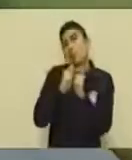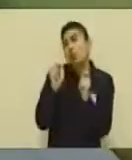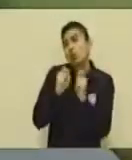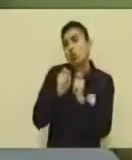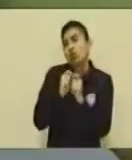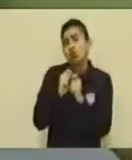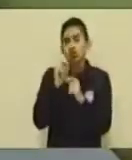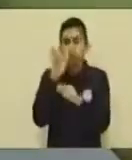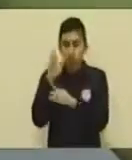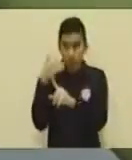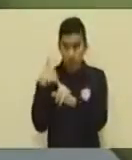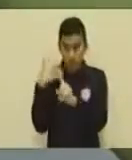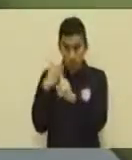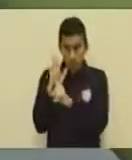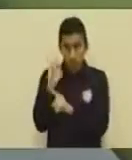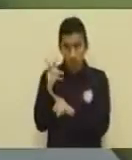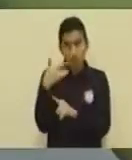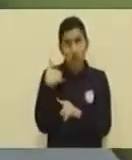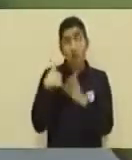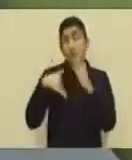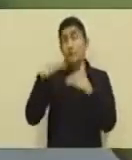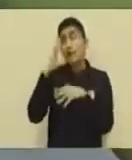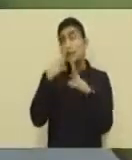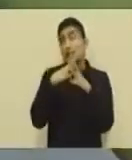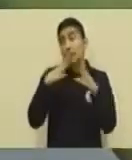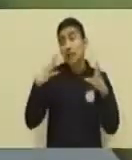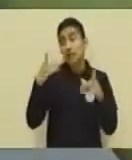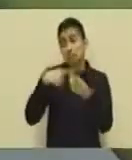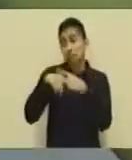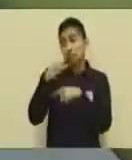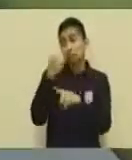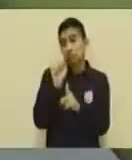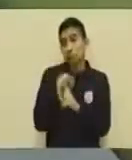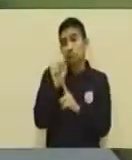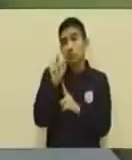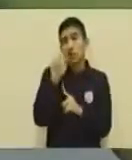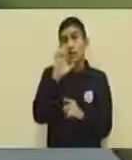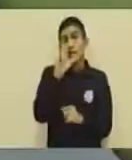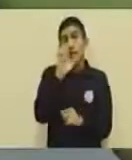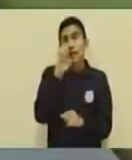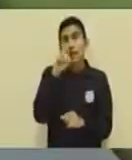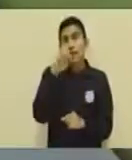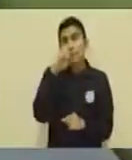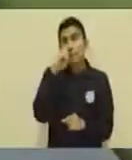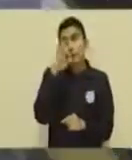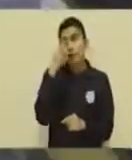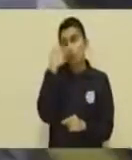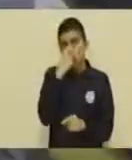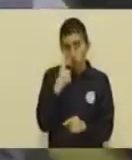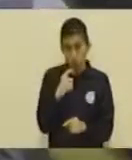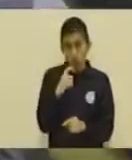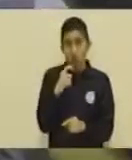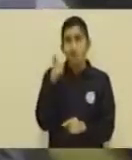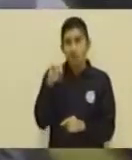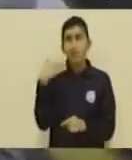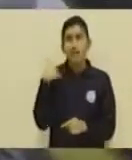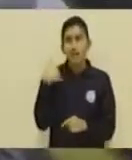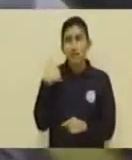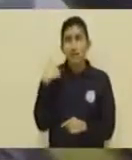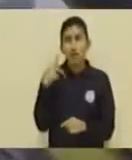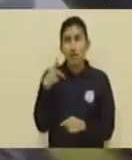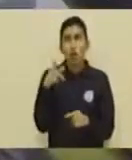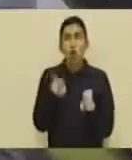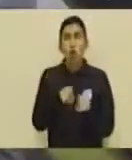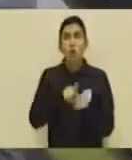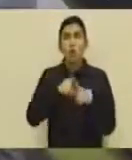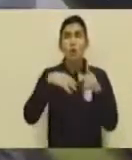puntitos los electrones que se encuentran en la capa más externa en los elementos y que son los